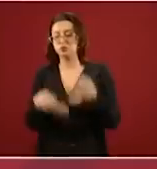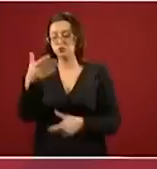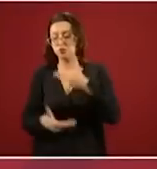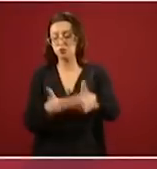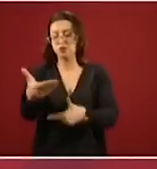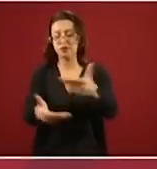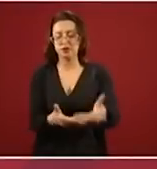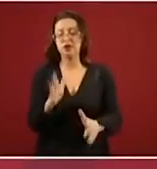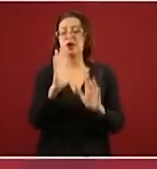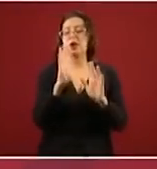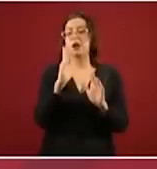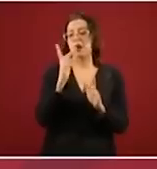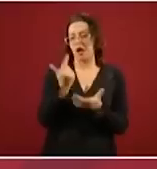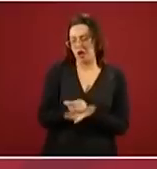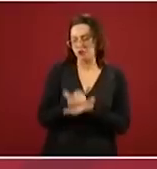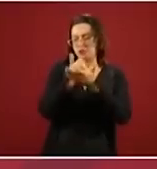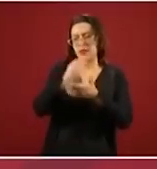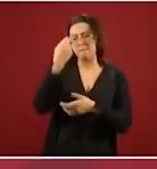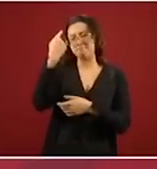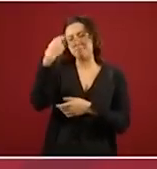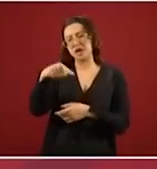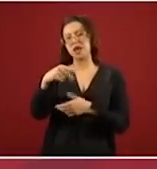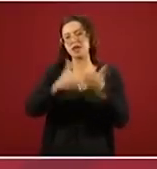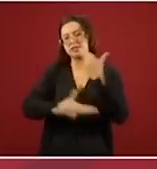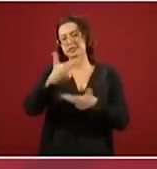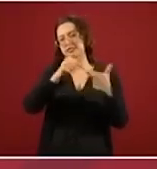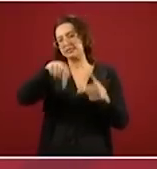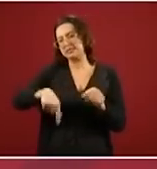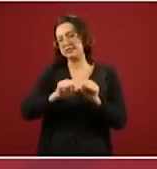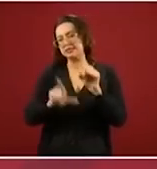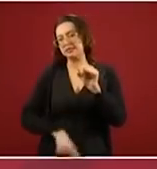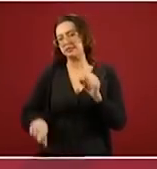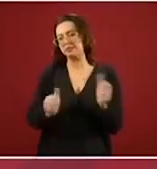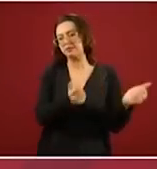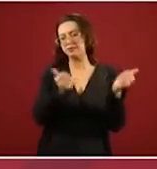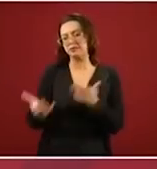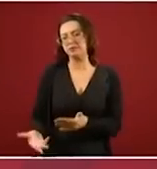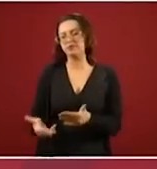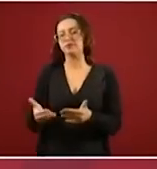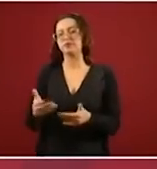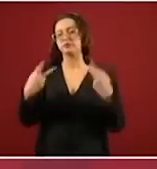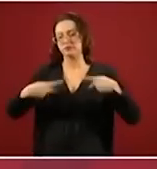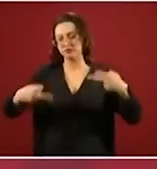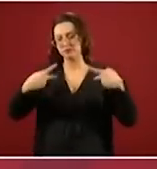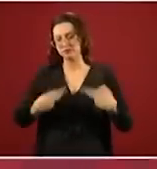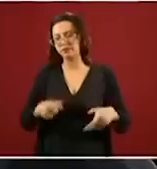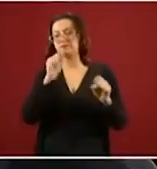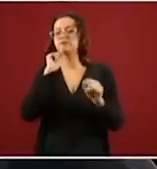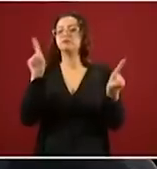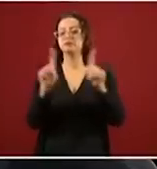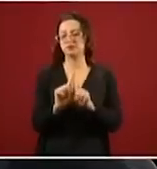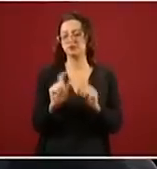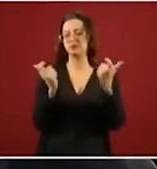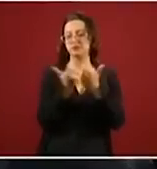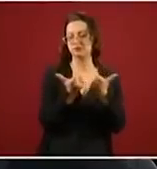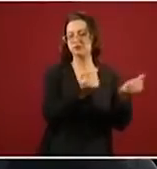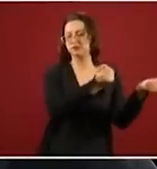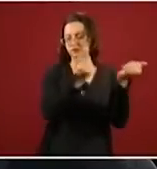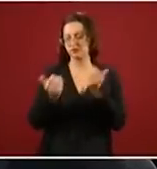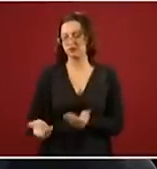está defiende una estrategia para que los recursos los fondos se